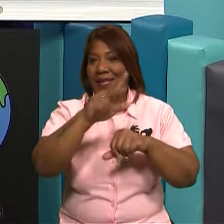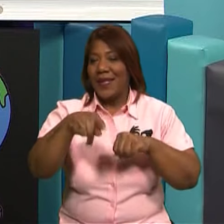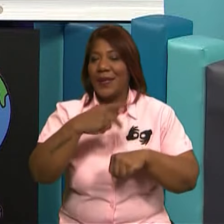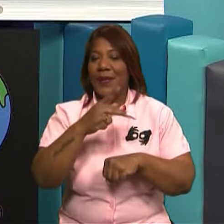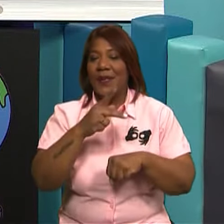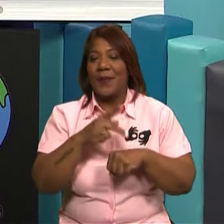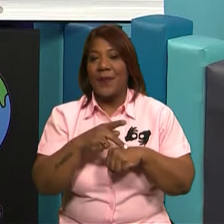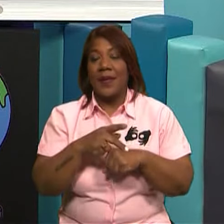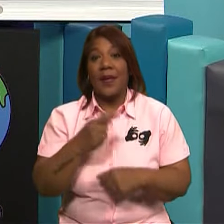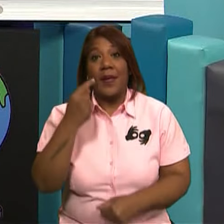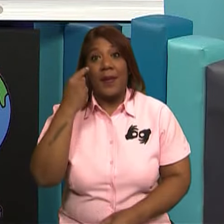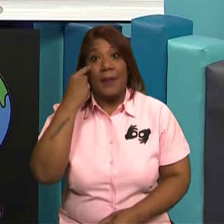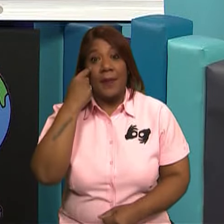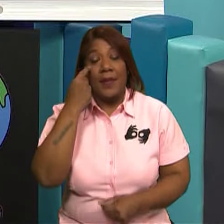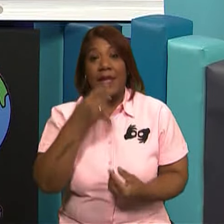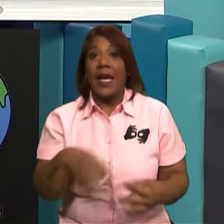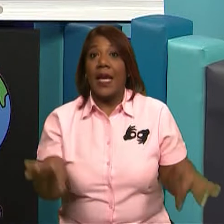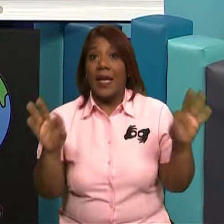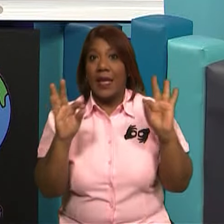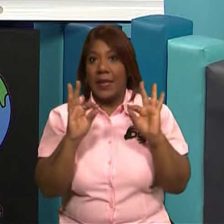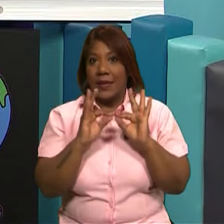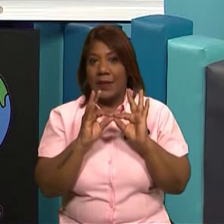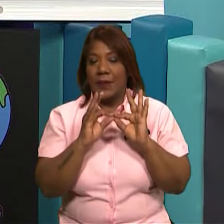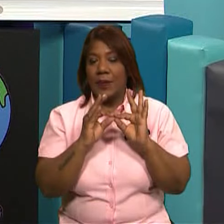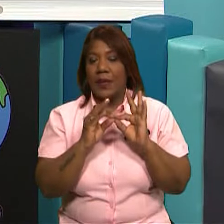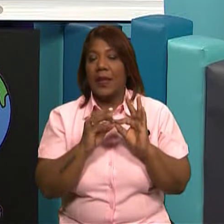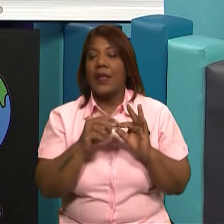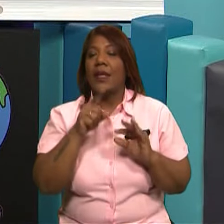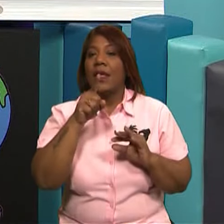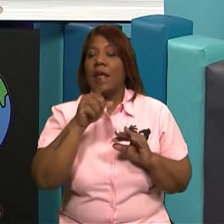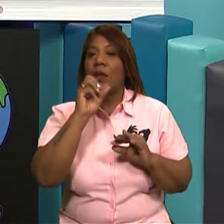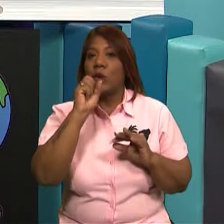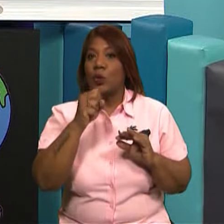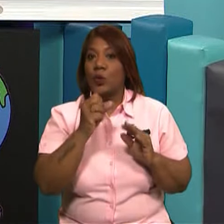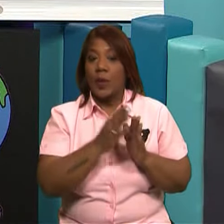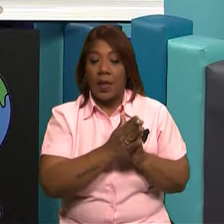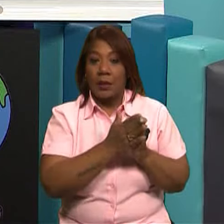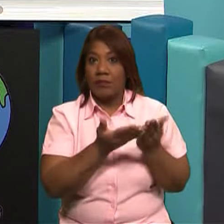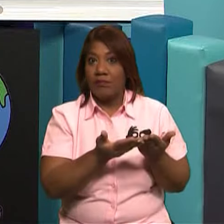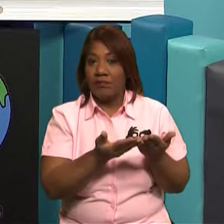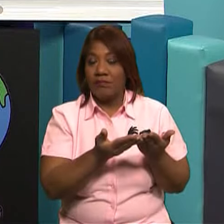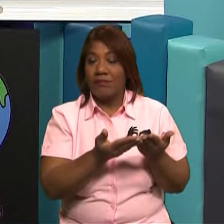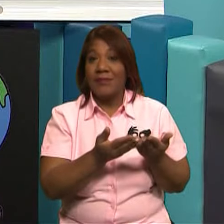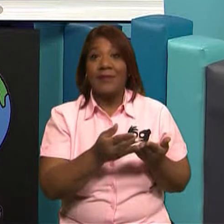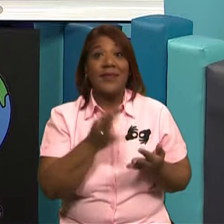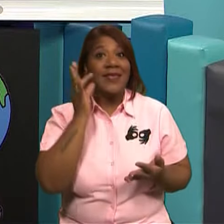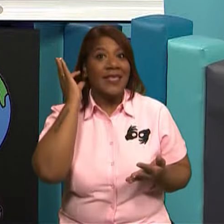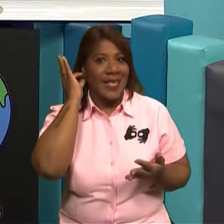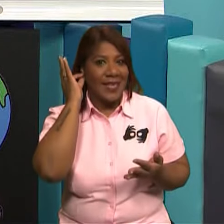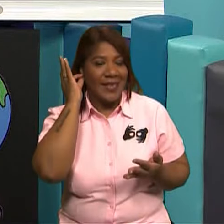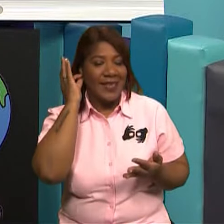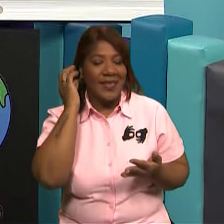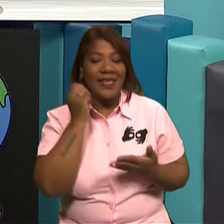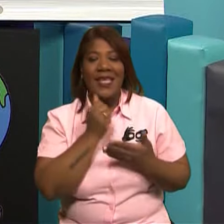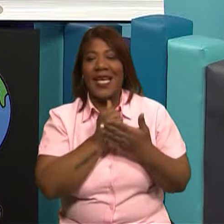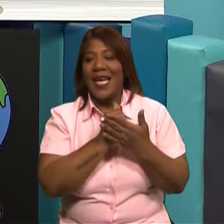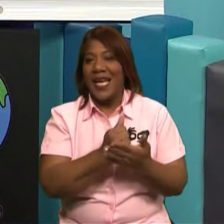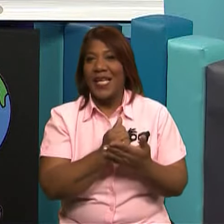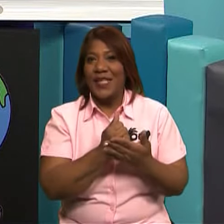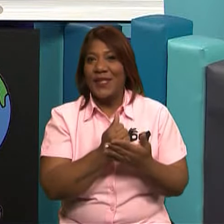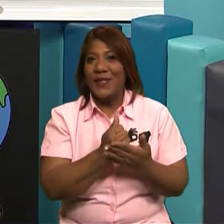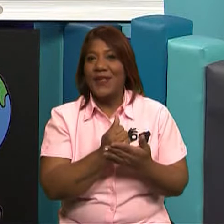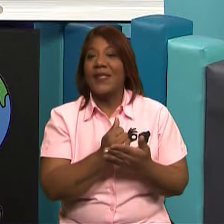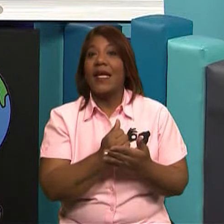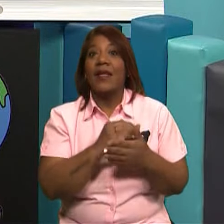también registrar nuestros datos que encontramos en el problema. Jimena nos ha ayudado con la realización de la estrategia,